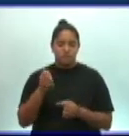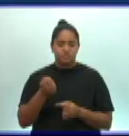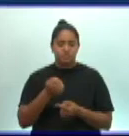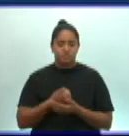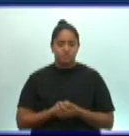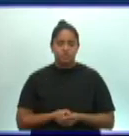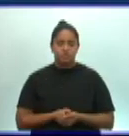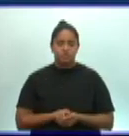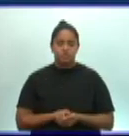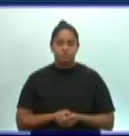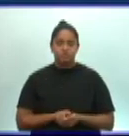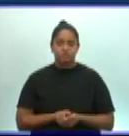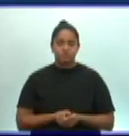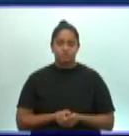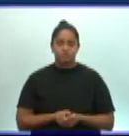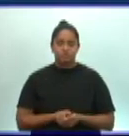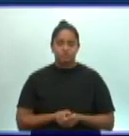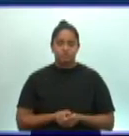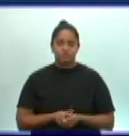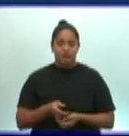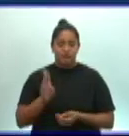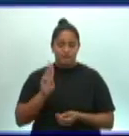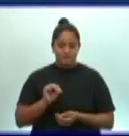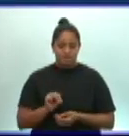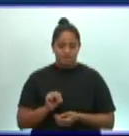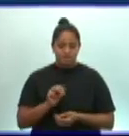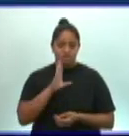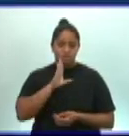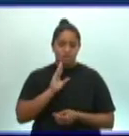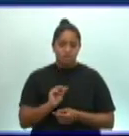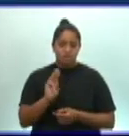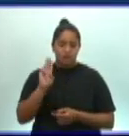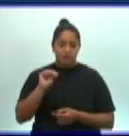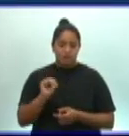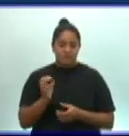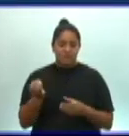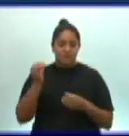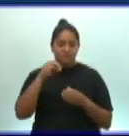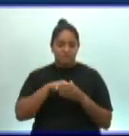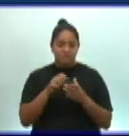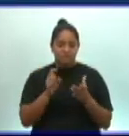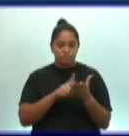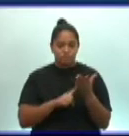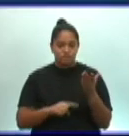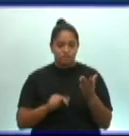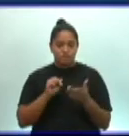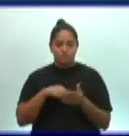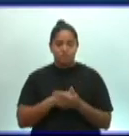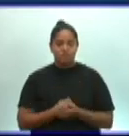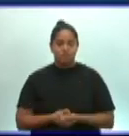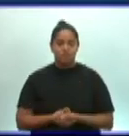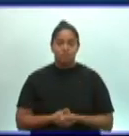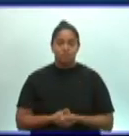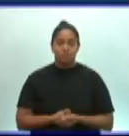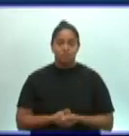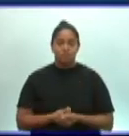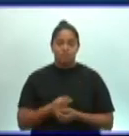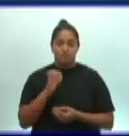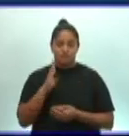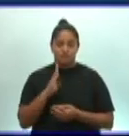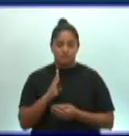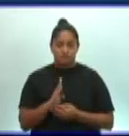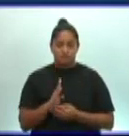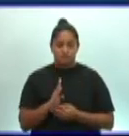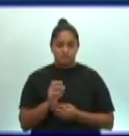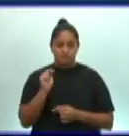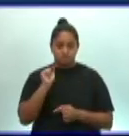aquí estamos mencionando es la masa ahora de la carga que está dentro del campo, por supuesto, ¿verdad? Y que la fuerza que está actuando sobre la partícula, que